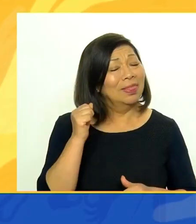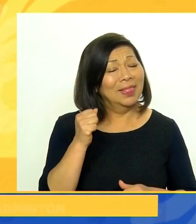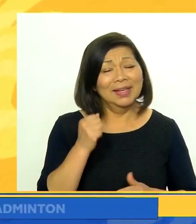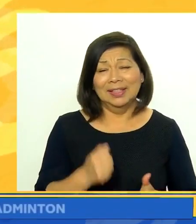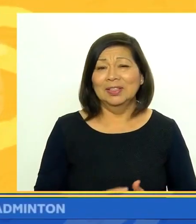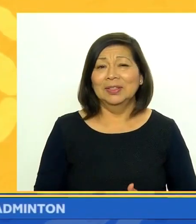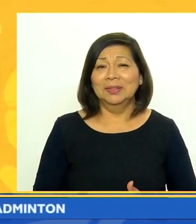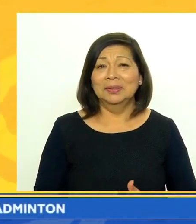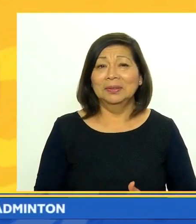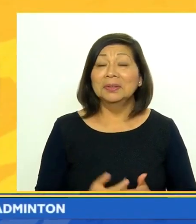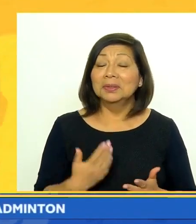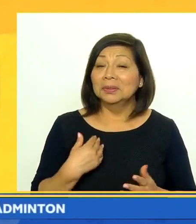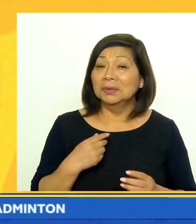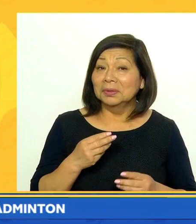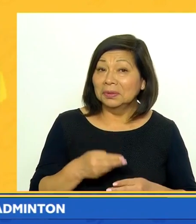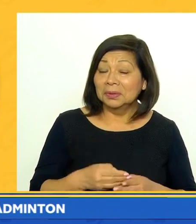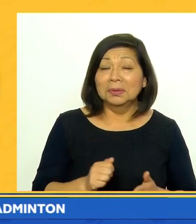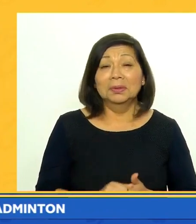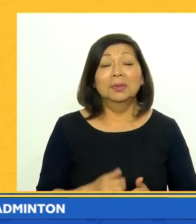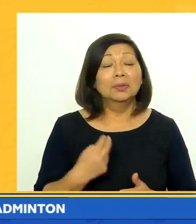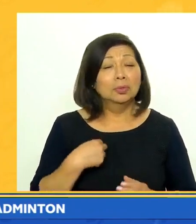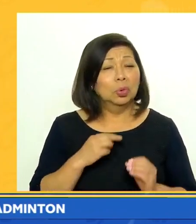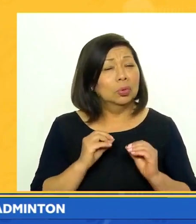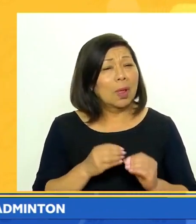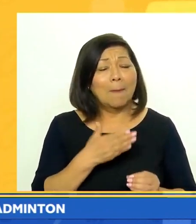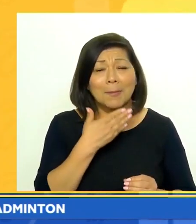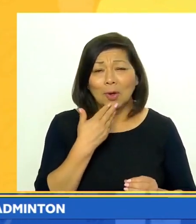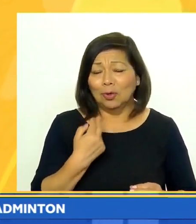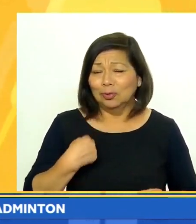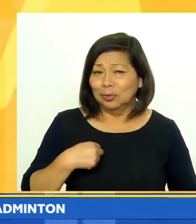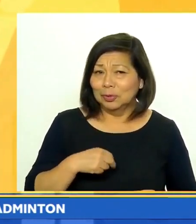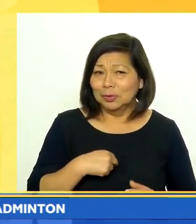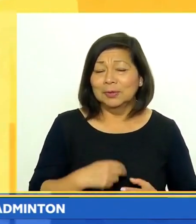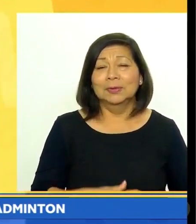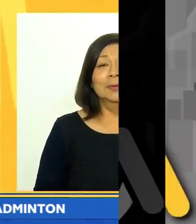Cada vez que estamos representando al país nosotros damos lo mejor de nosotros.